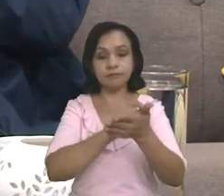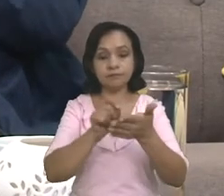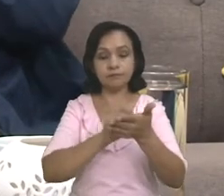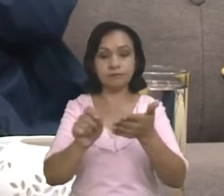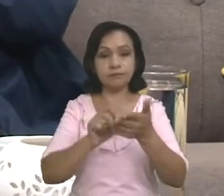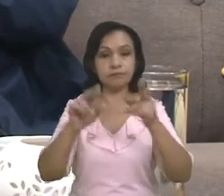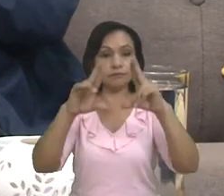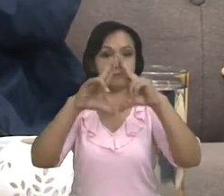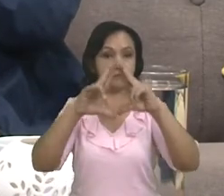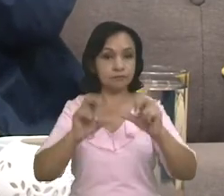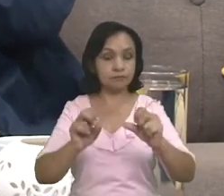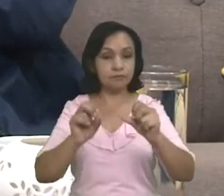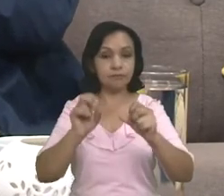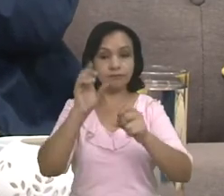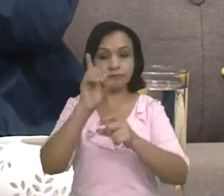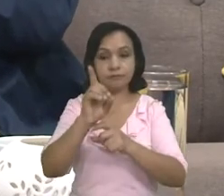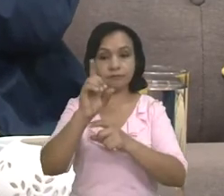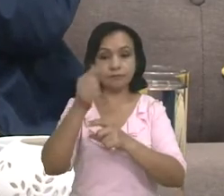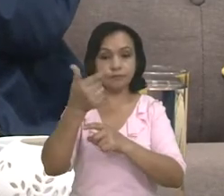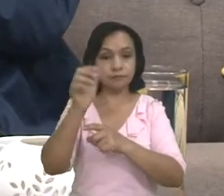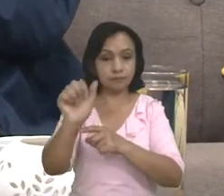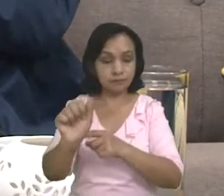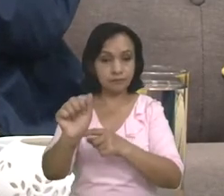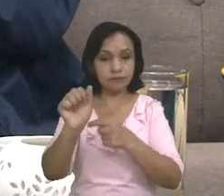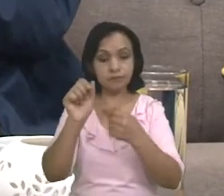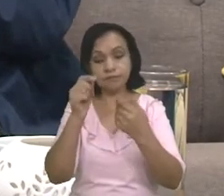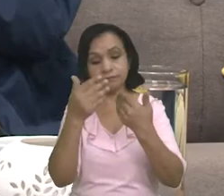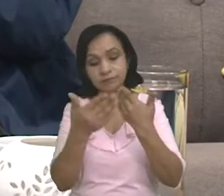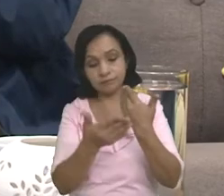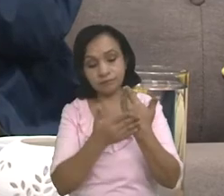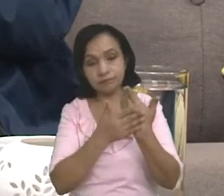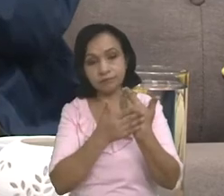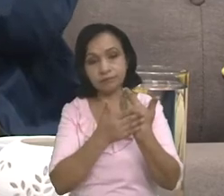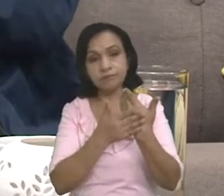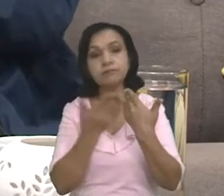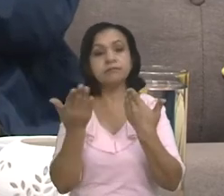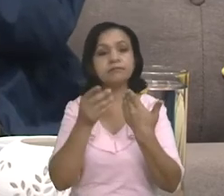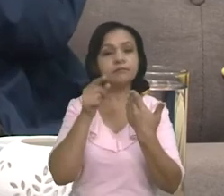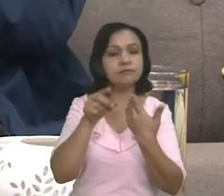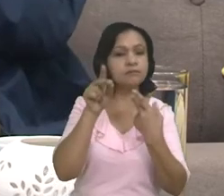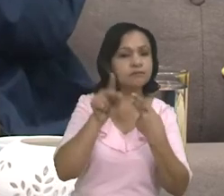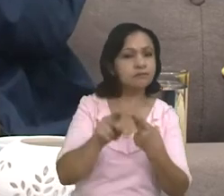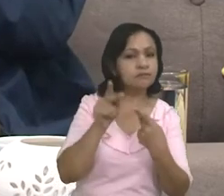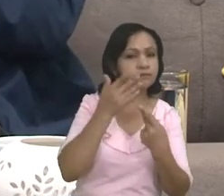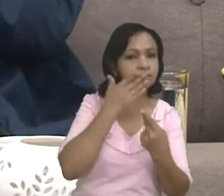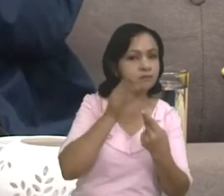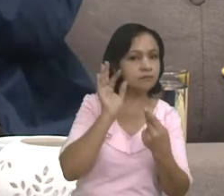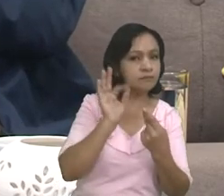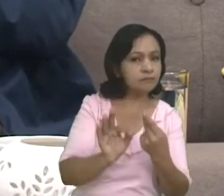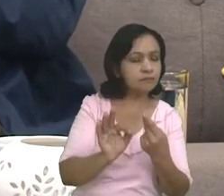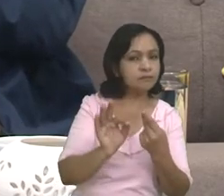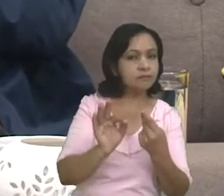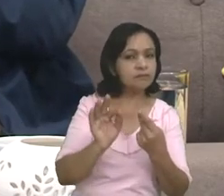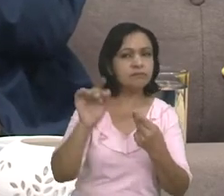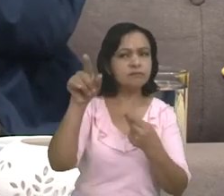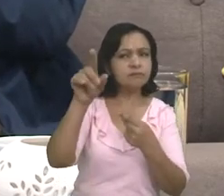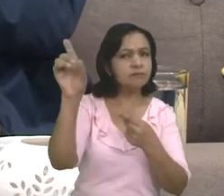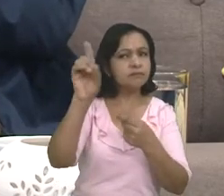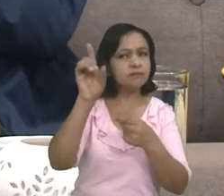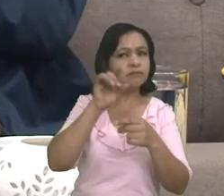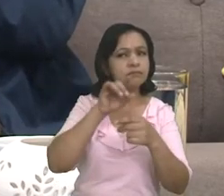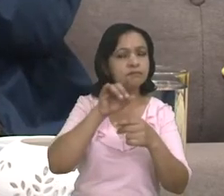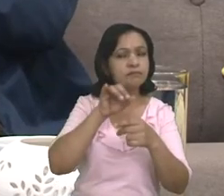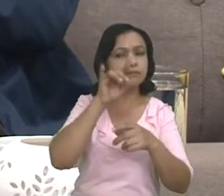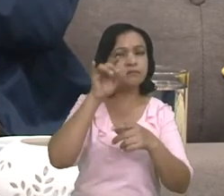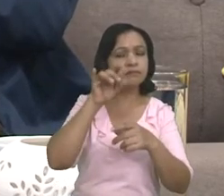país que es de aduana arriba el reverso ahí se registra la sintomatología se revisa de los países que han visitado en